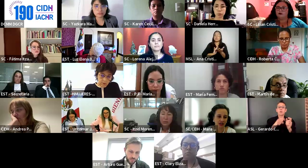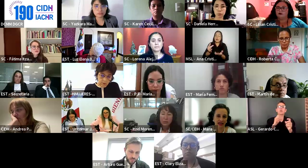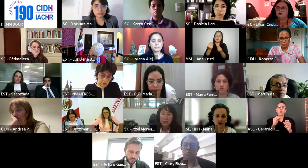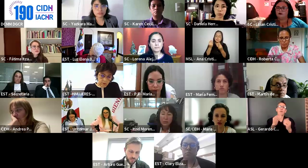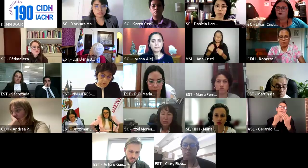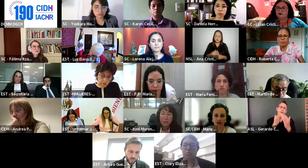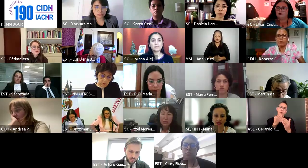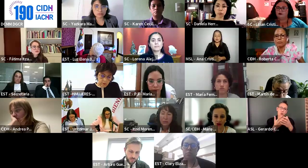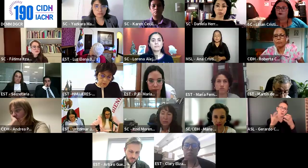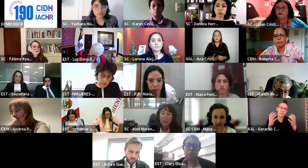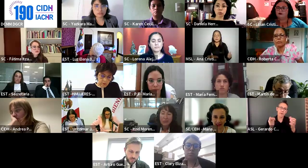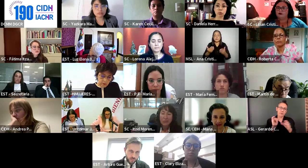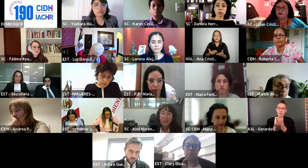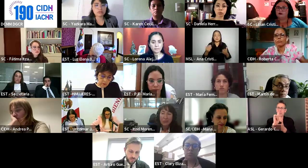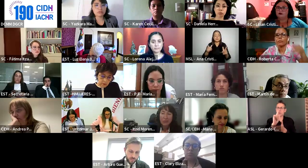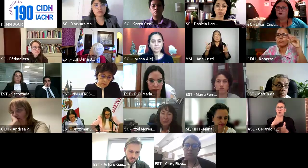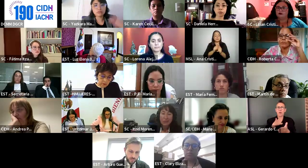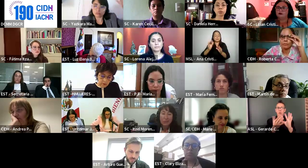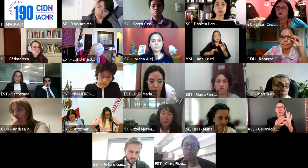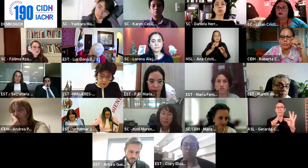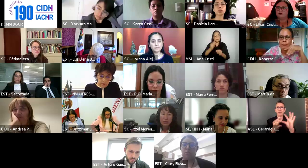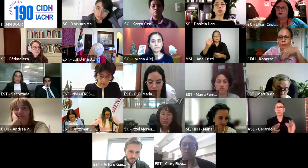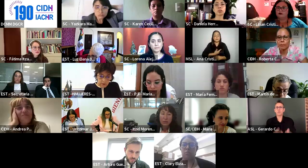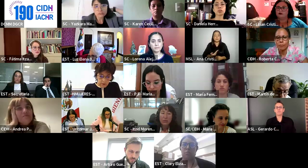y eso sería todo, señora presidenta.